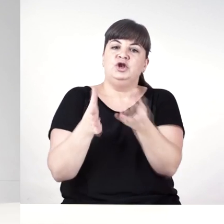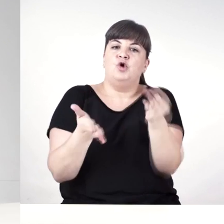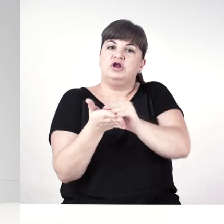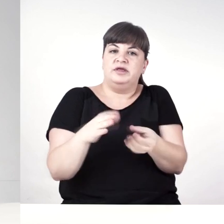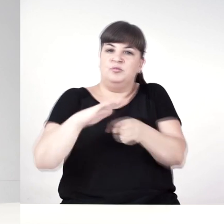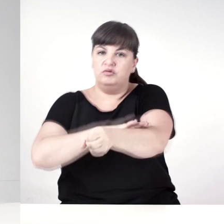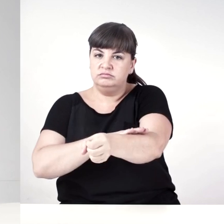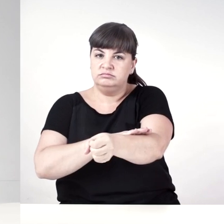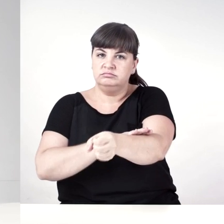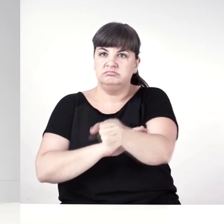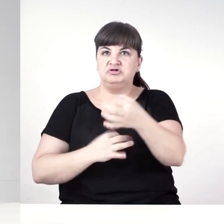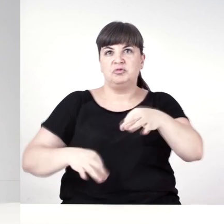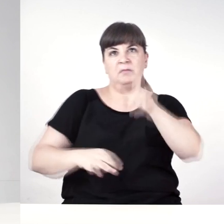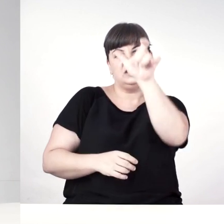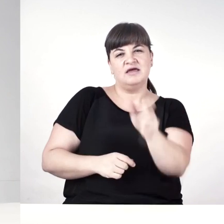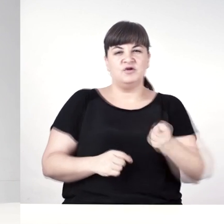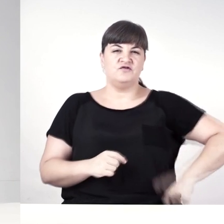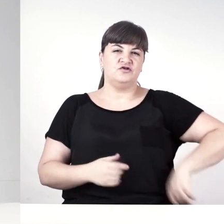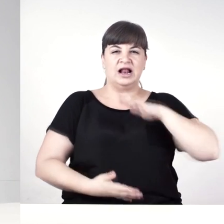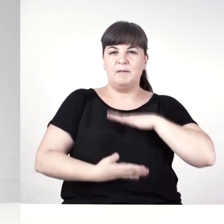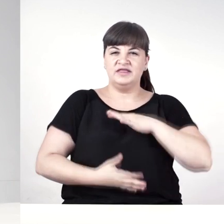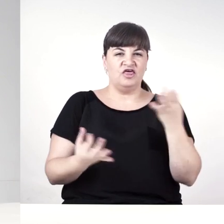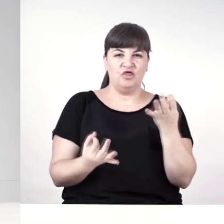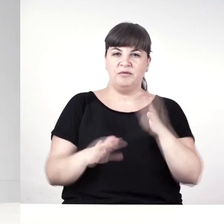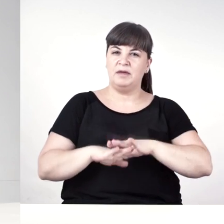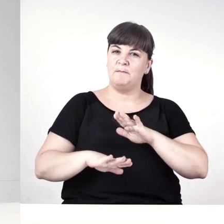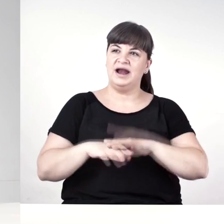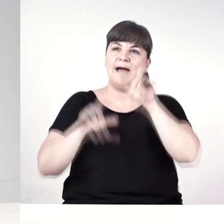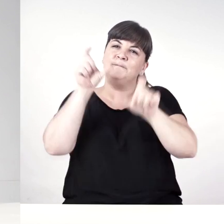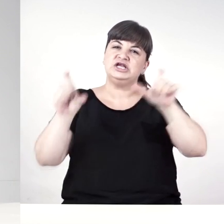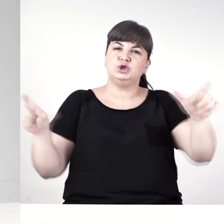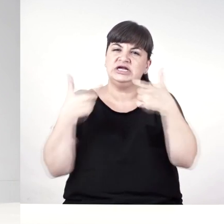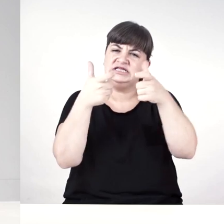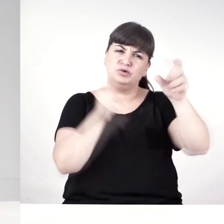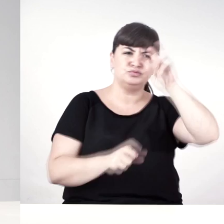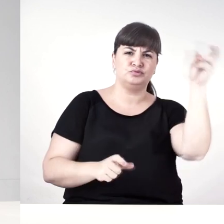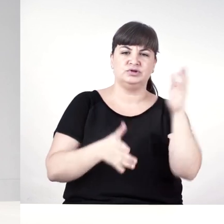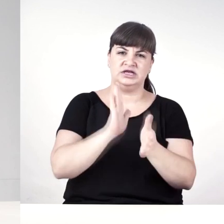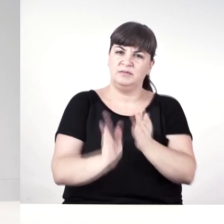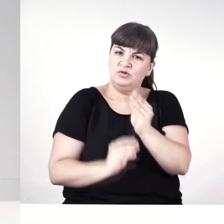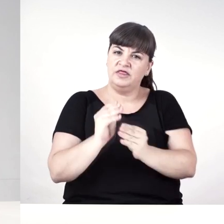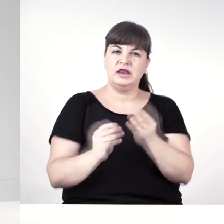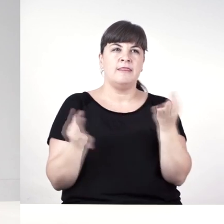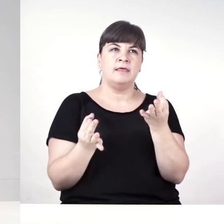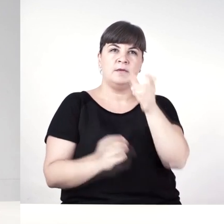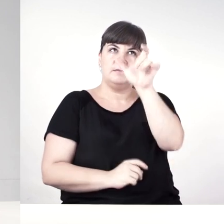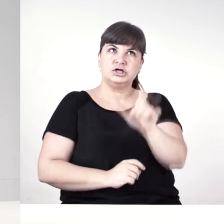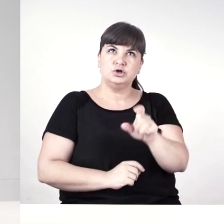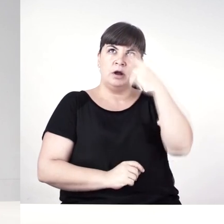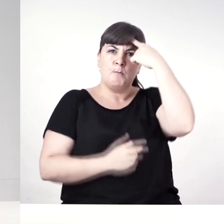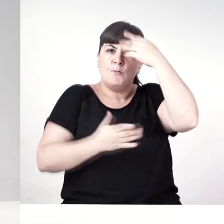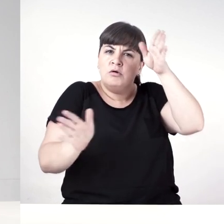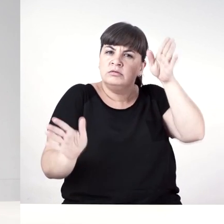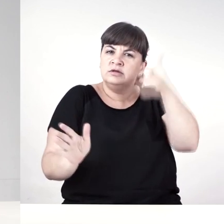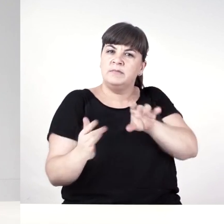un profesional muy capacitado para tratar a todo tipo de personas. Tiene que ser una persona que sea abierta de